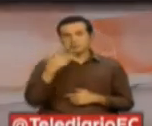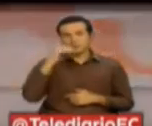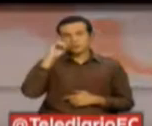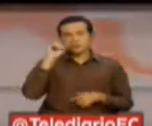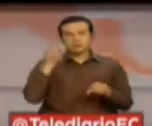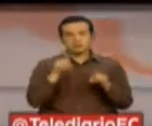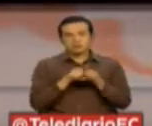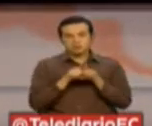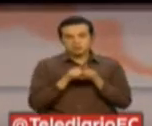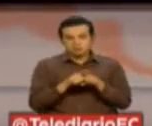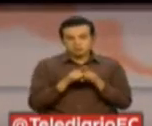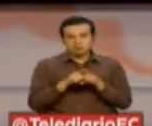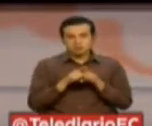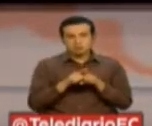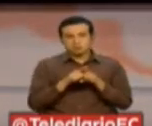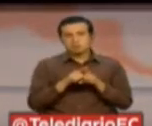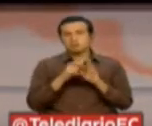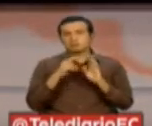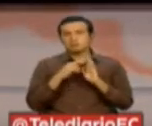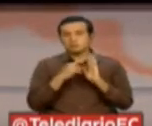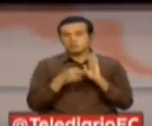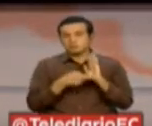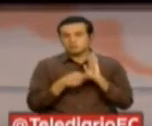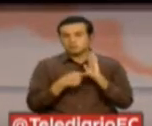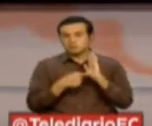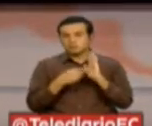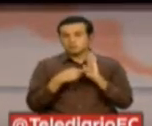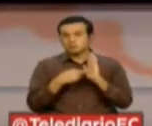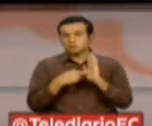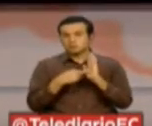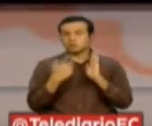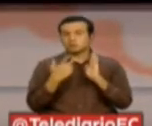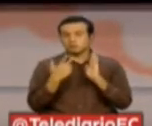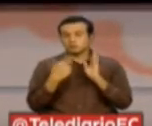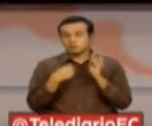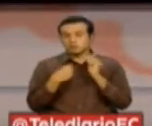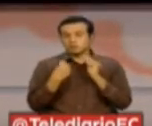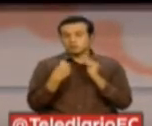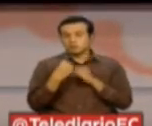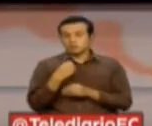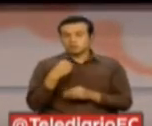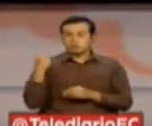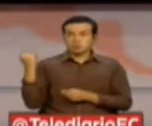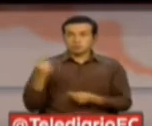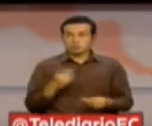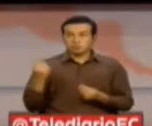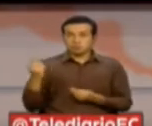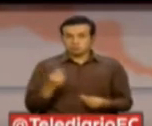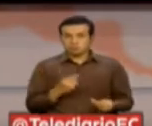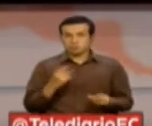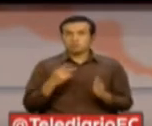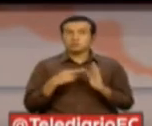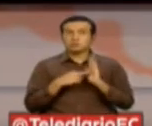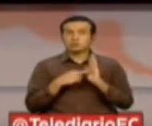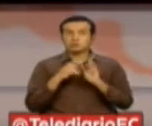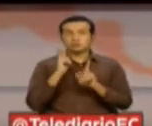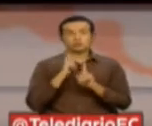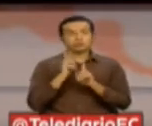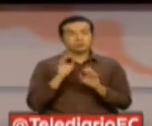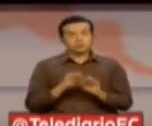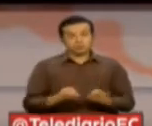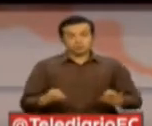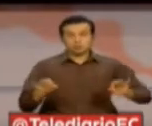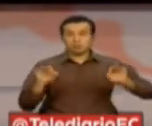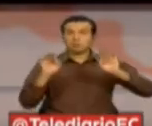acuerdo con que en uno de los requisitos sea el ingreso de divisas pero un requisito uno de los requisitos